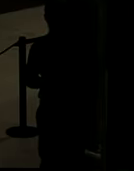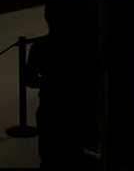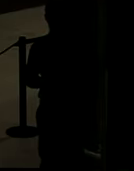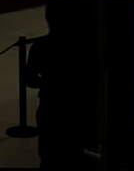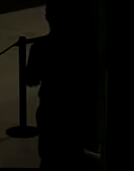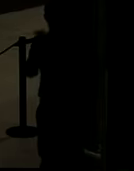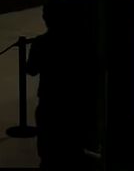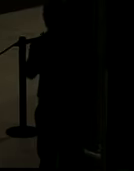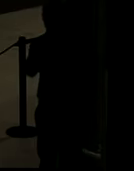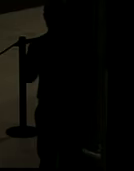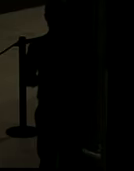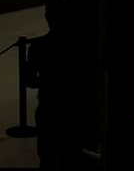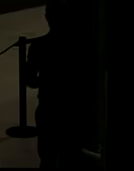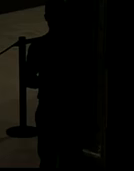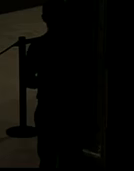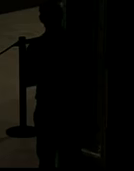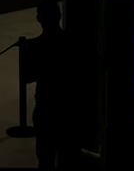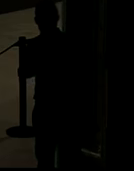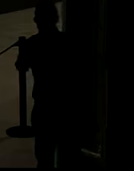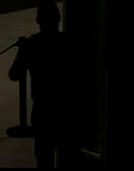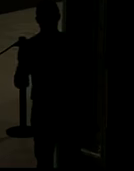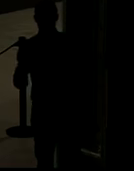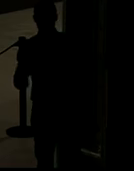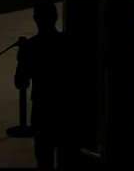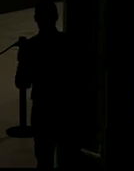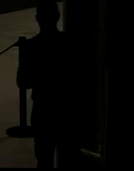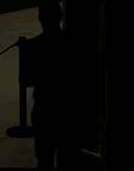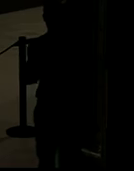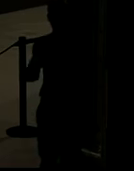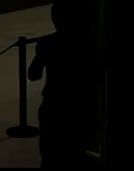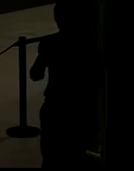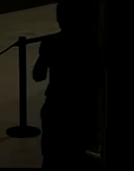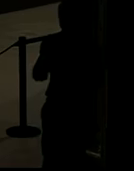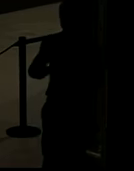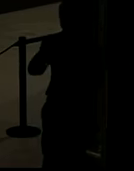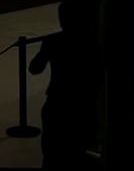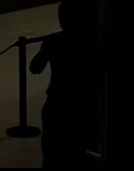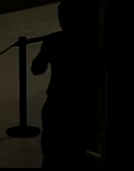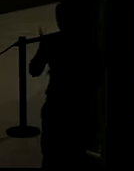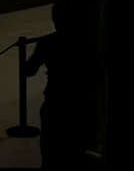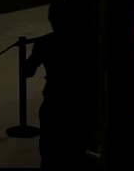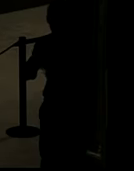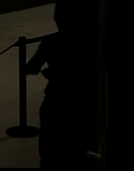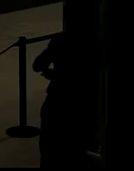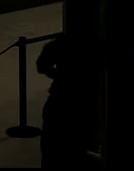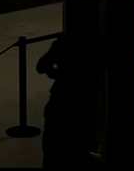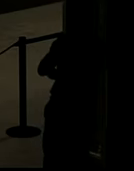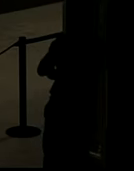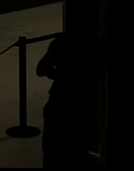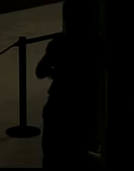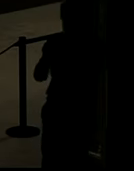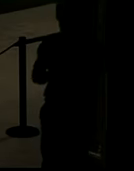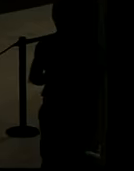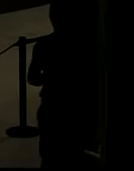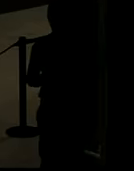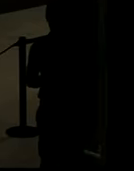tuo respiro. ¡Fran! Esto es como un partido de tenis. Una vez que llegas al tiebreak no puedes abandonar. Una sola metáfora deportiva más. ¿Te